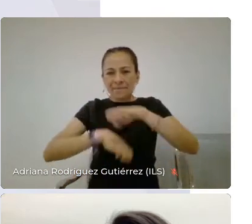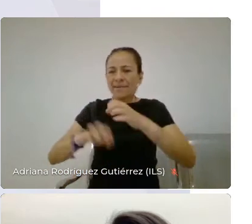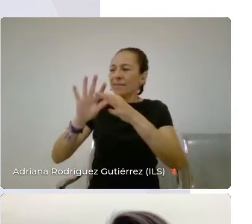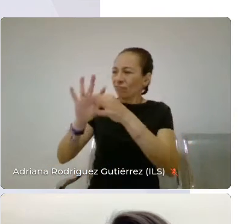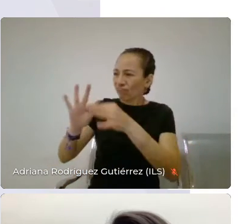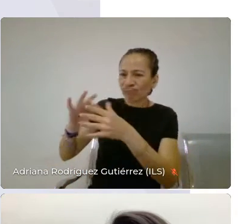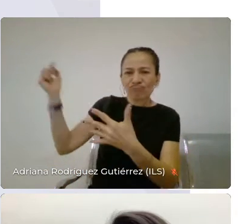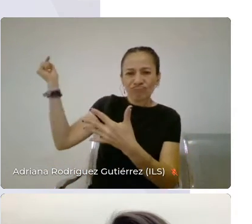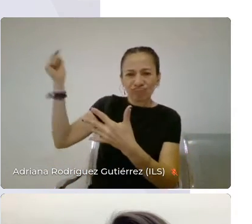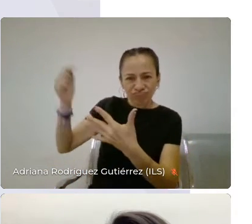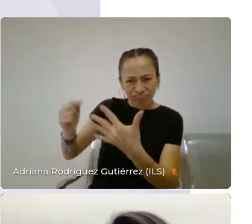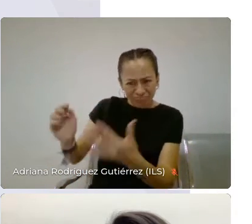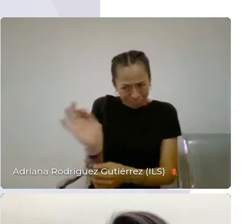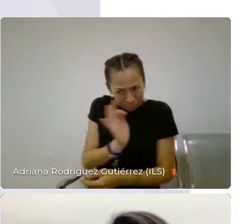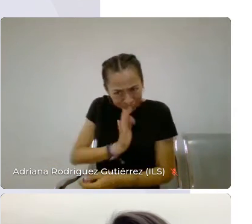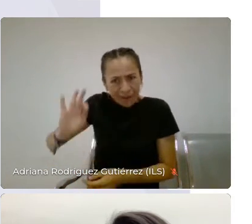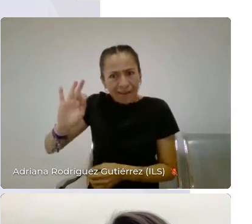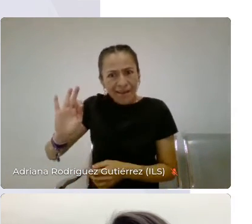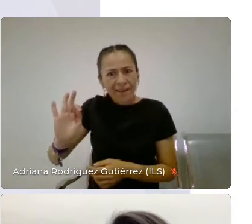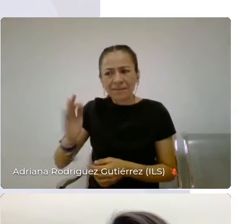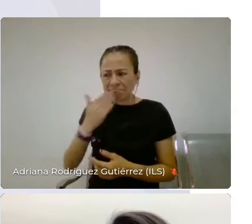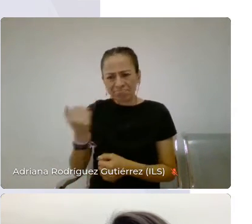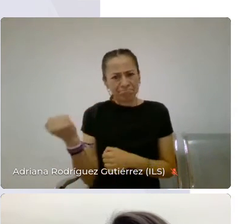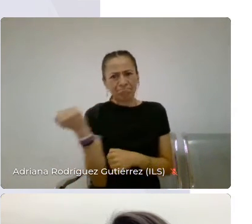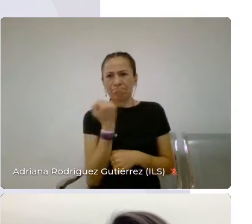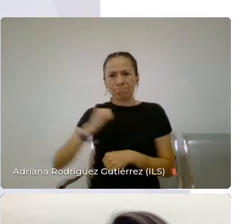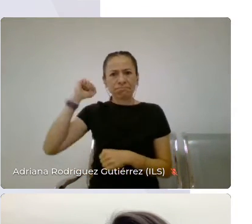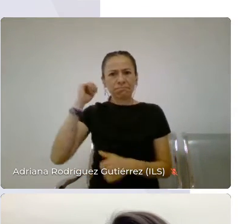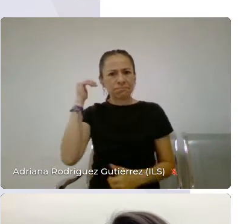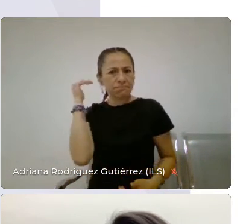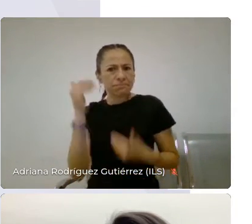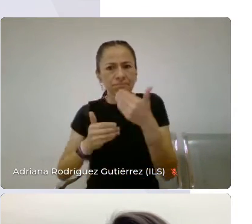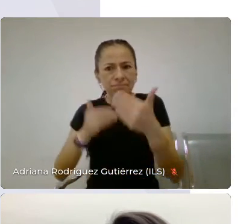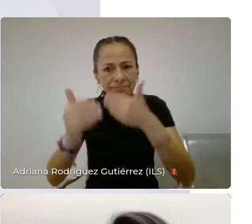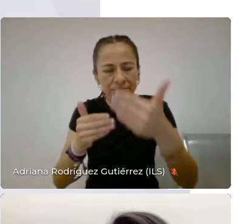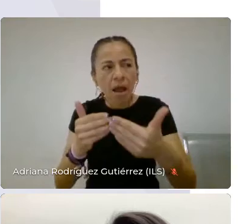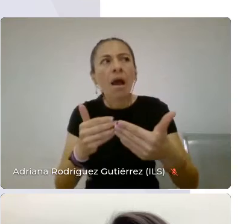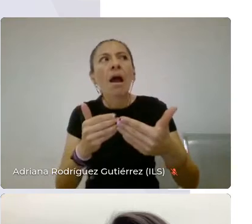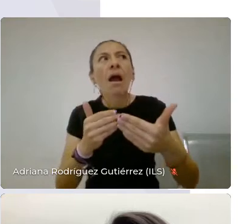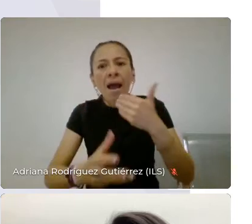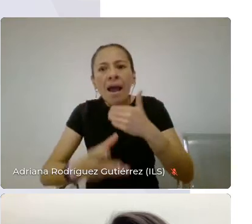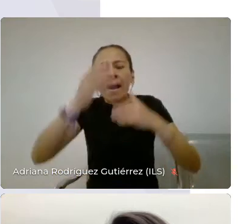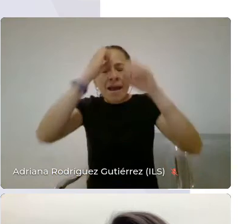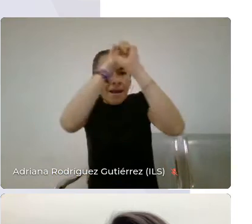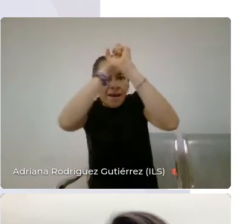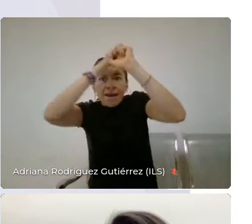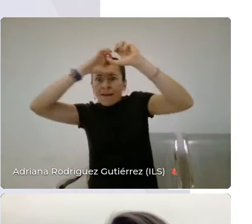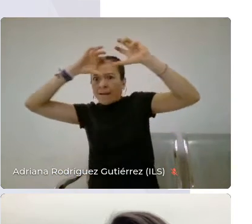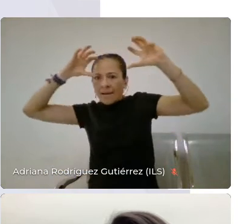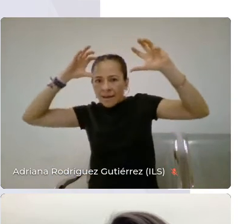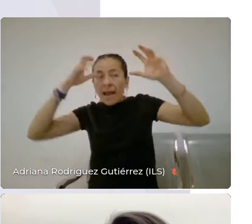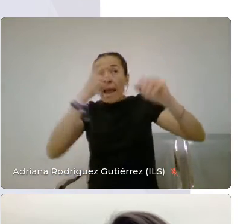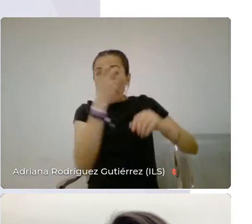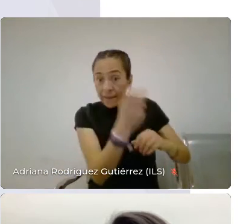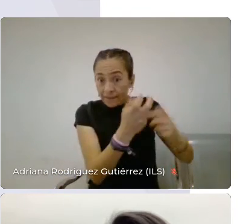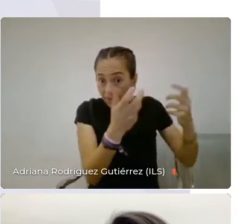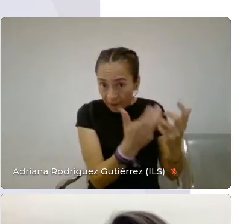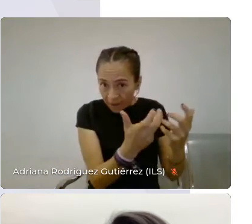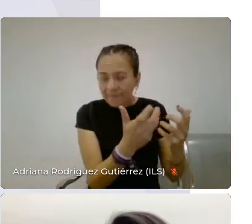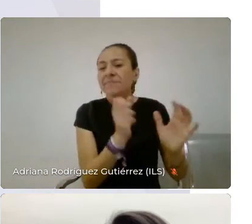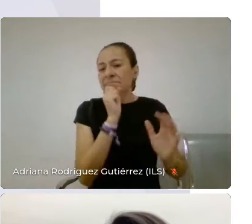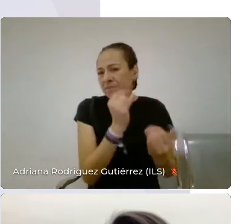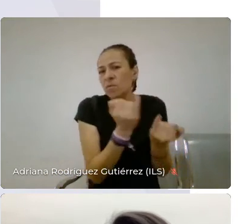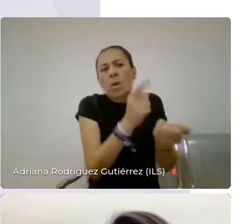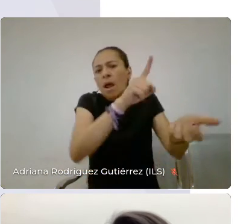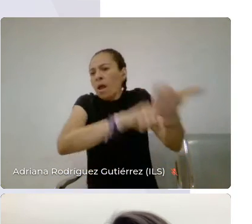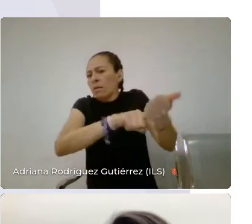potencial. Y a la par queremos que las empresas repliquen eso, que no seamos necesarias nosotras para